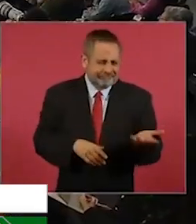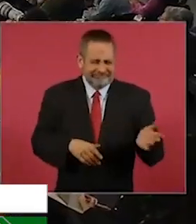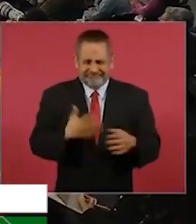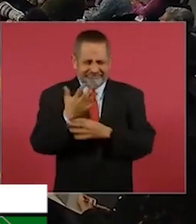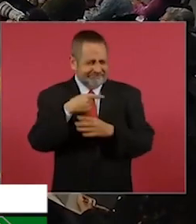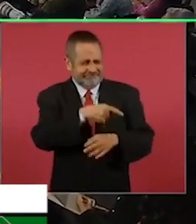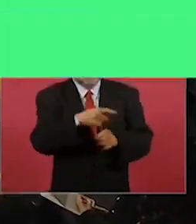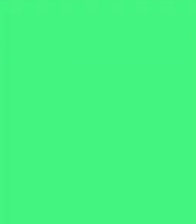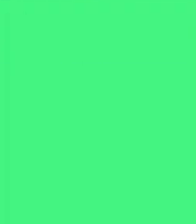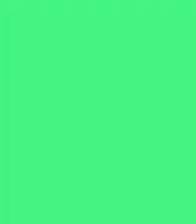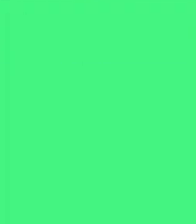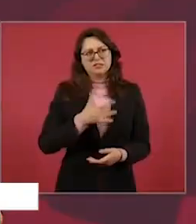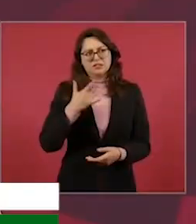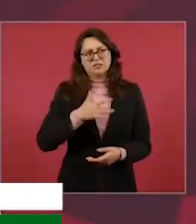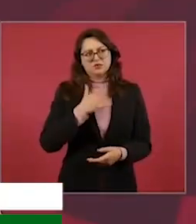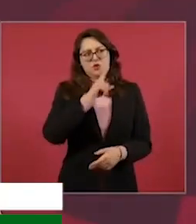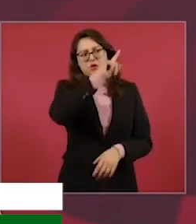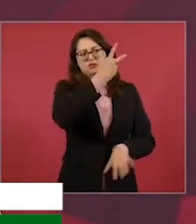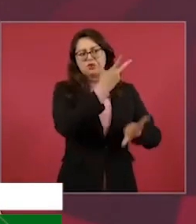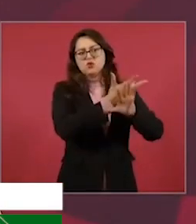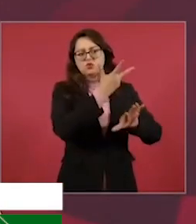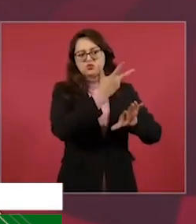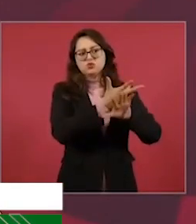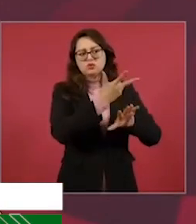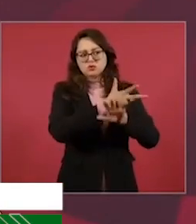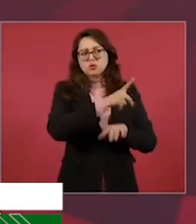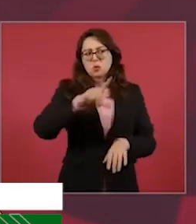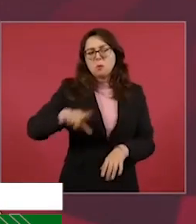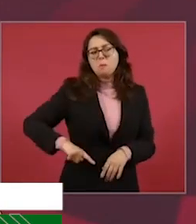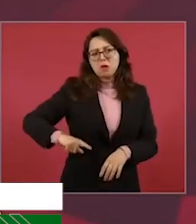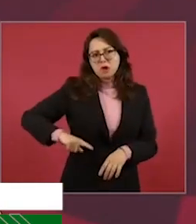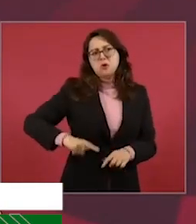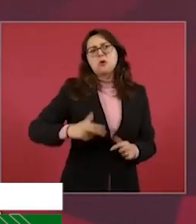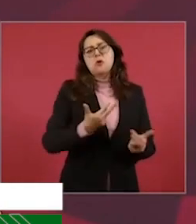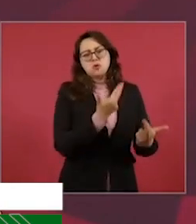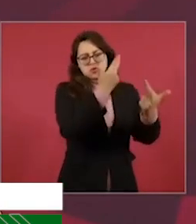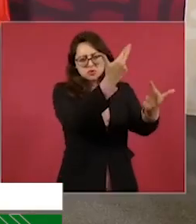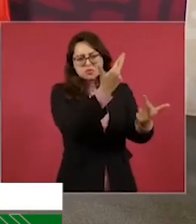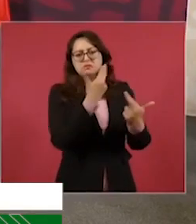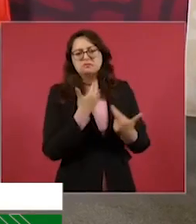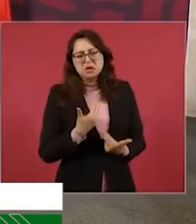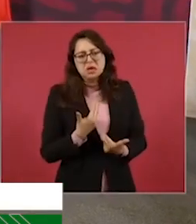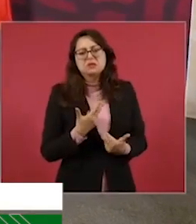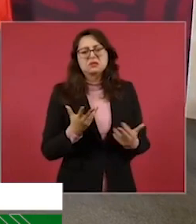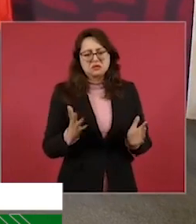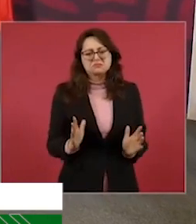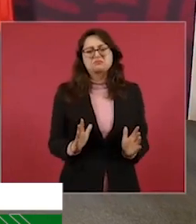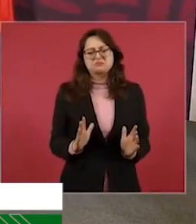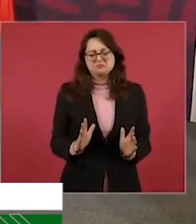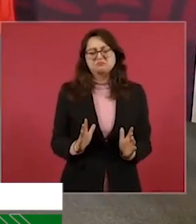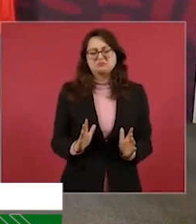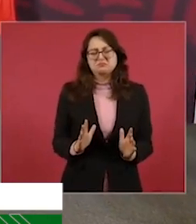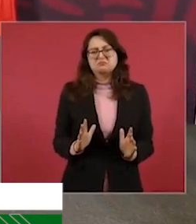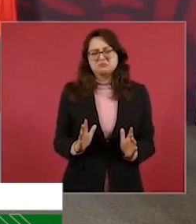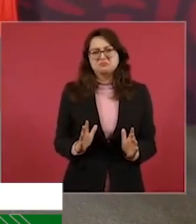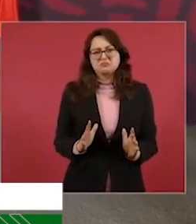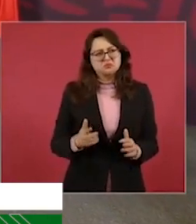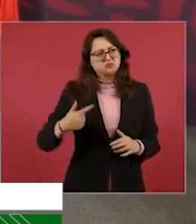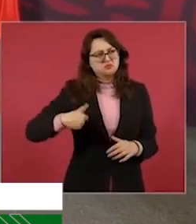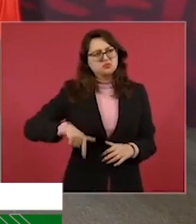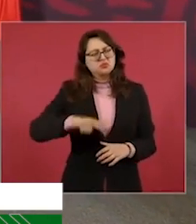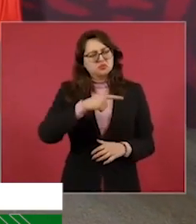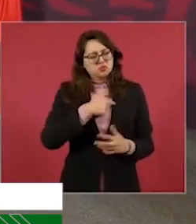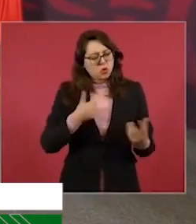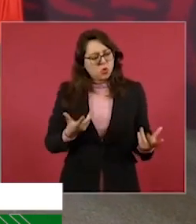se resolvió. López Obrador confirmó lo dicho por el embajador de Estados Unidos en México, Ken Salazar,